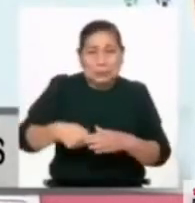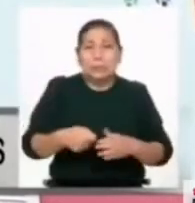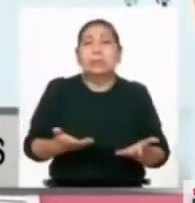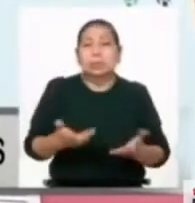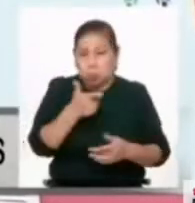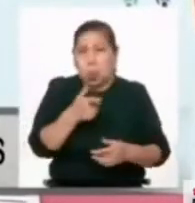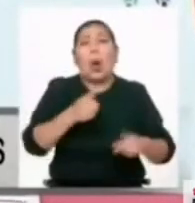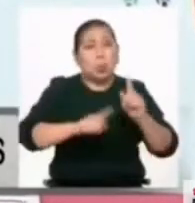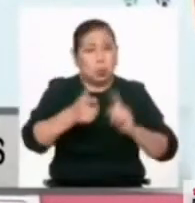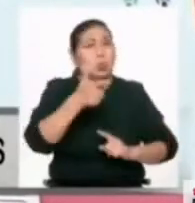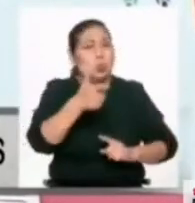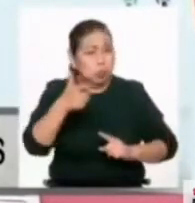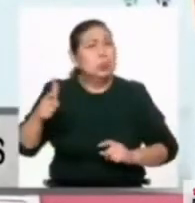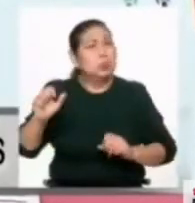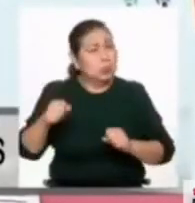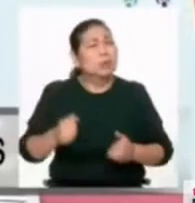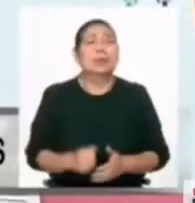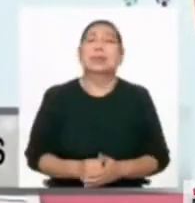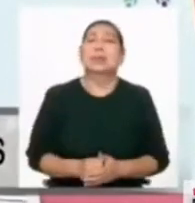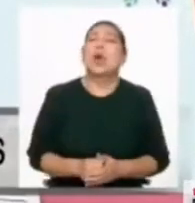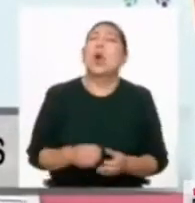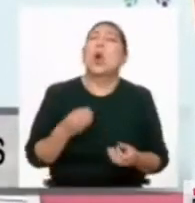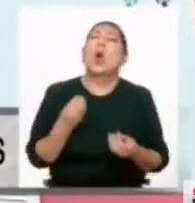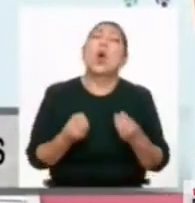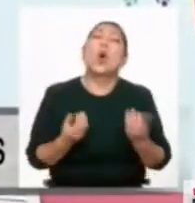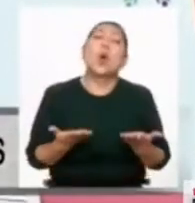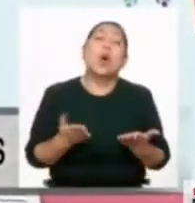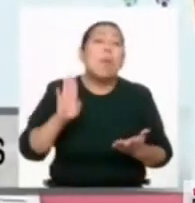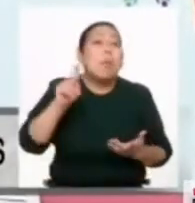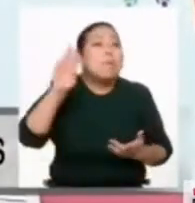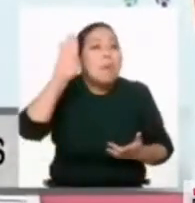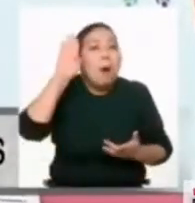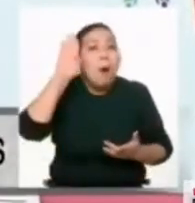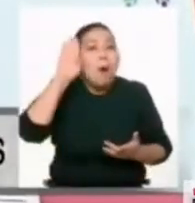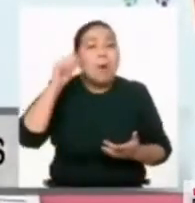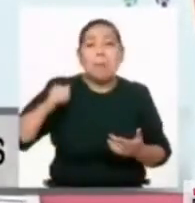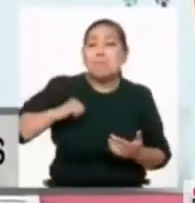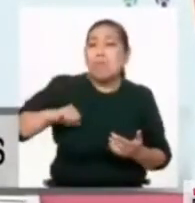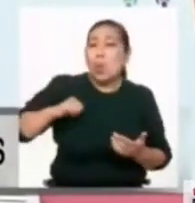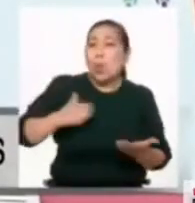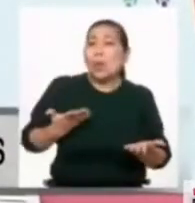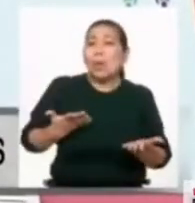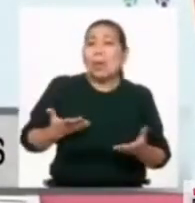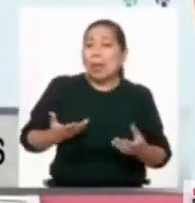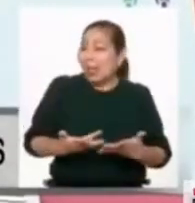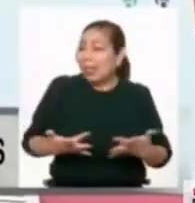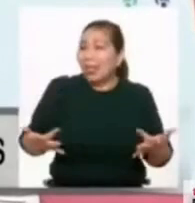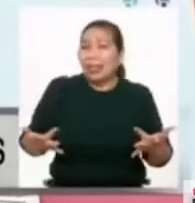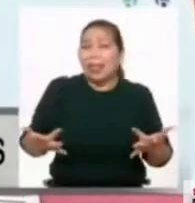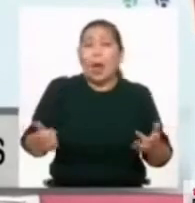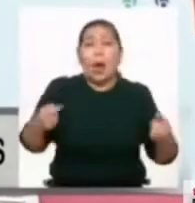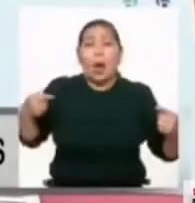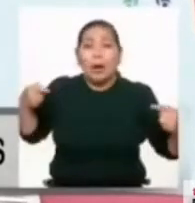armas de fuego, ¿no? Entonces, ¿cómo un policía municipal desarmado va